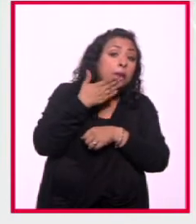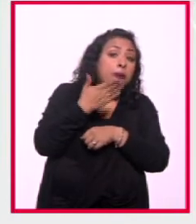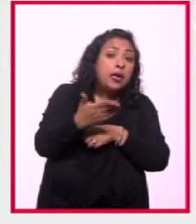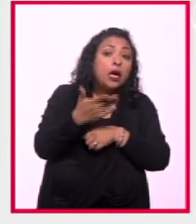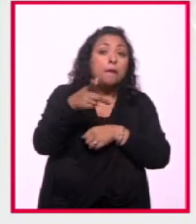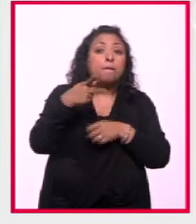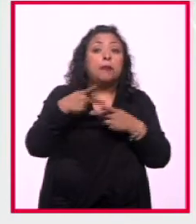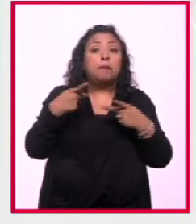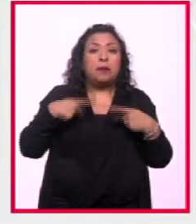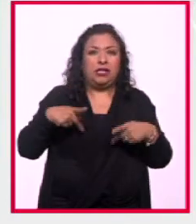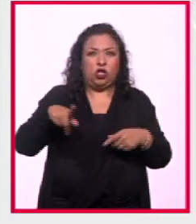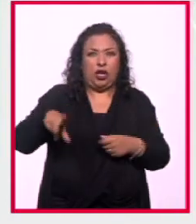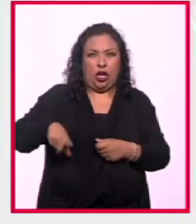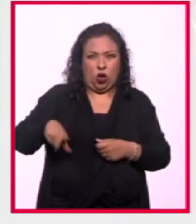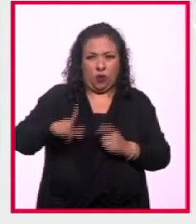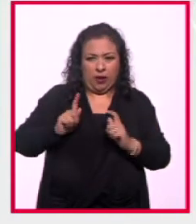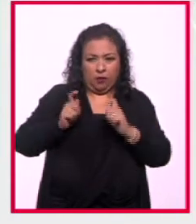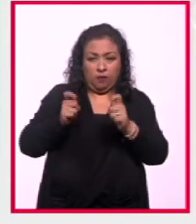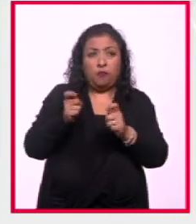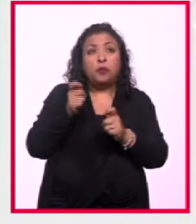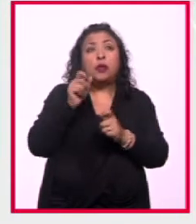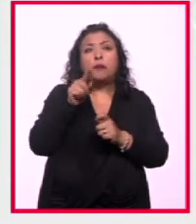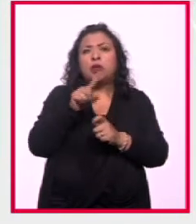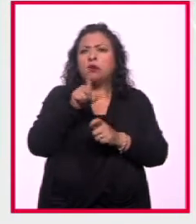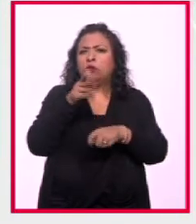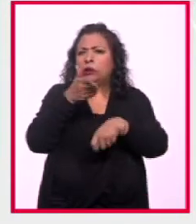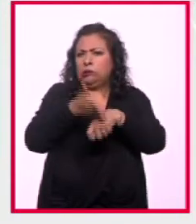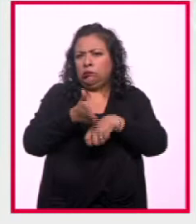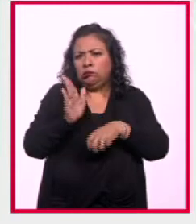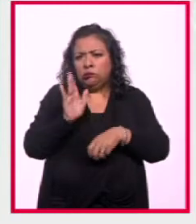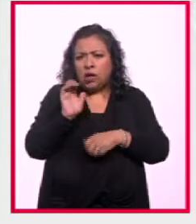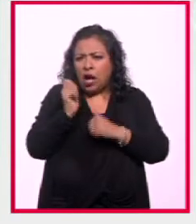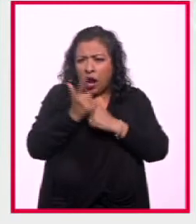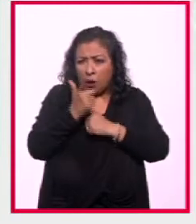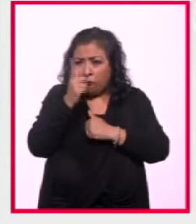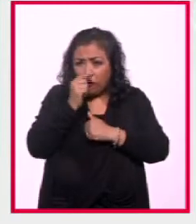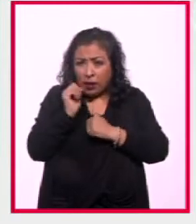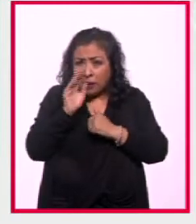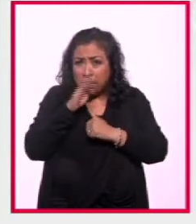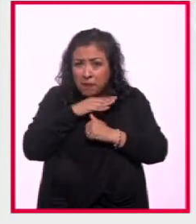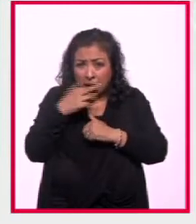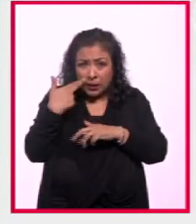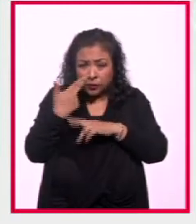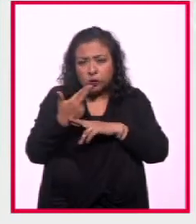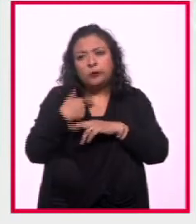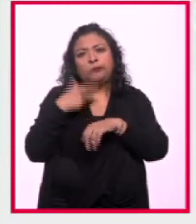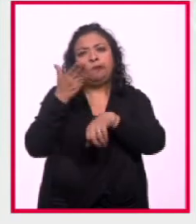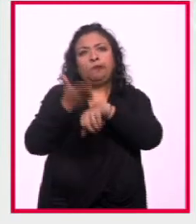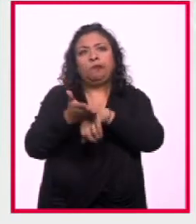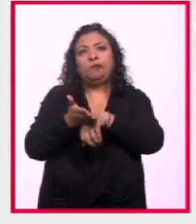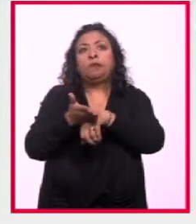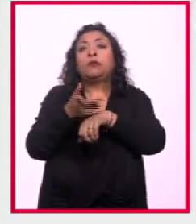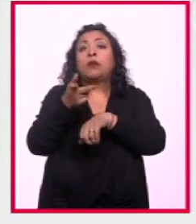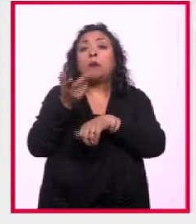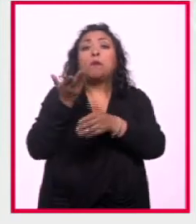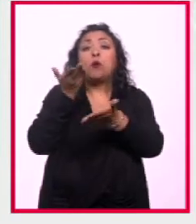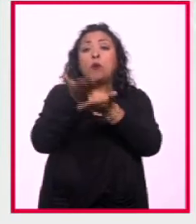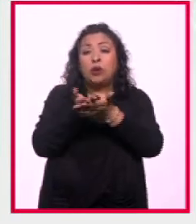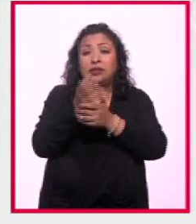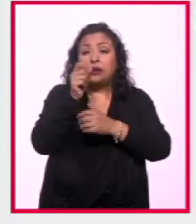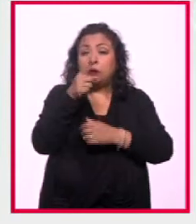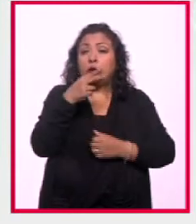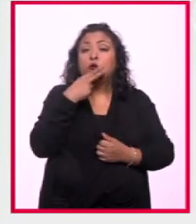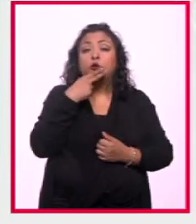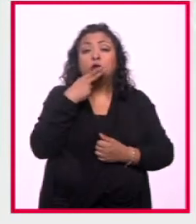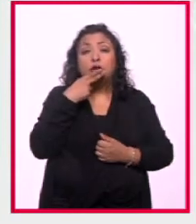los gobernantes y que tuvieran mecanismos para sancionarlos cuando no estaban cumpliendo con sus responsabilidades ellos no solamente propusieron sino que